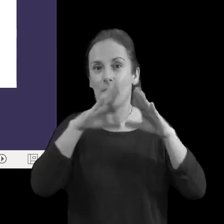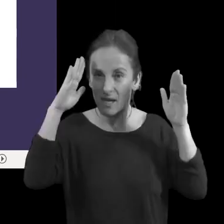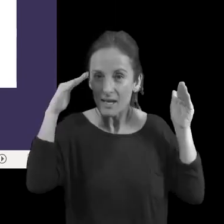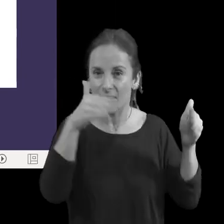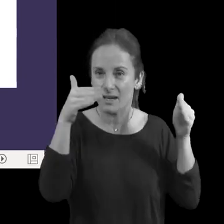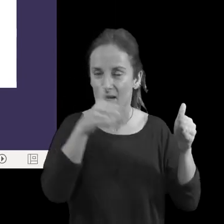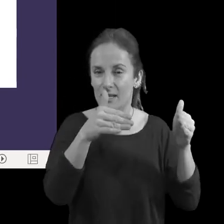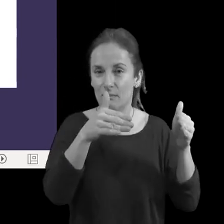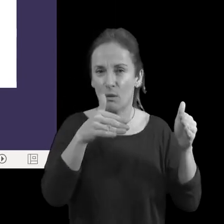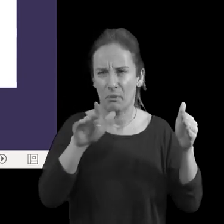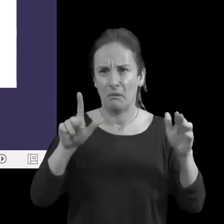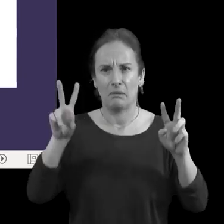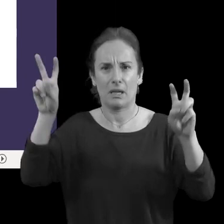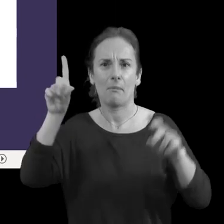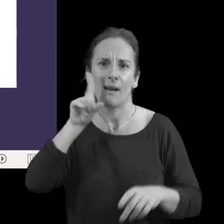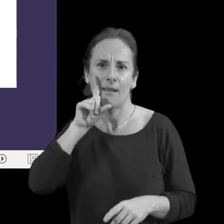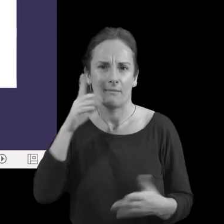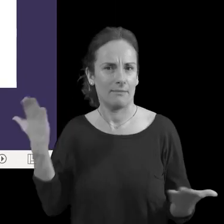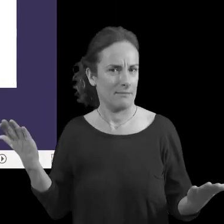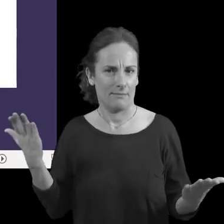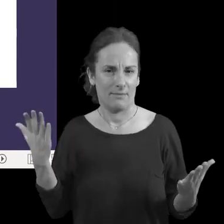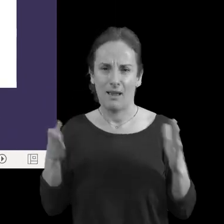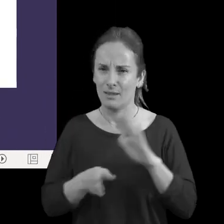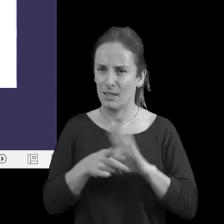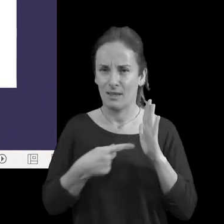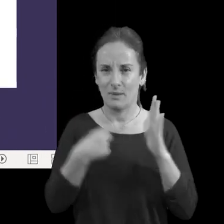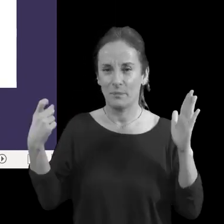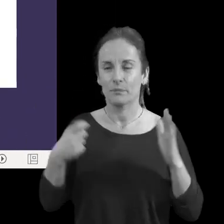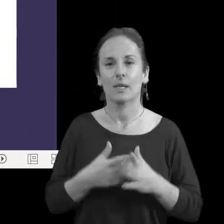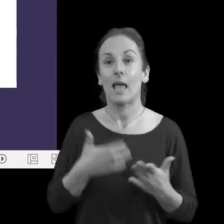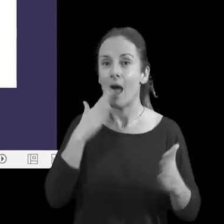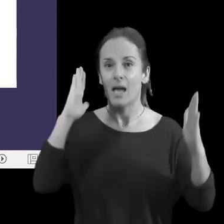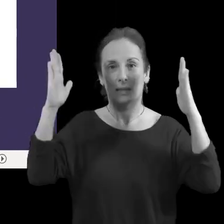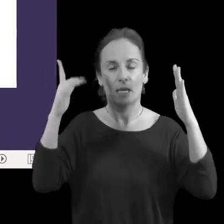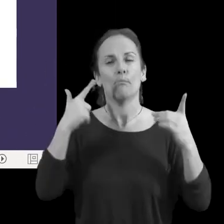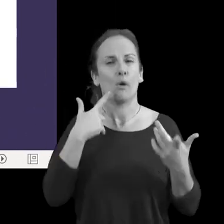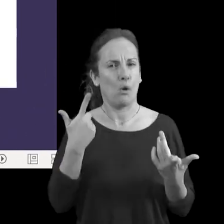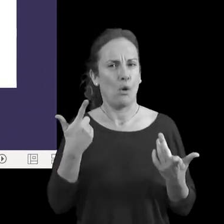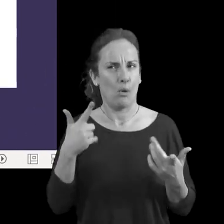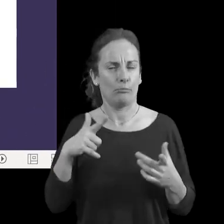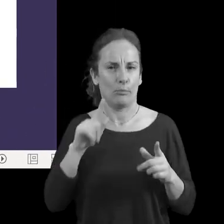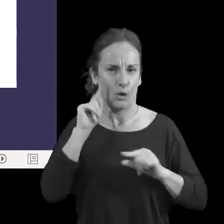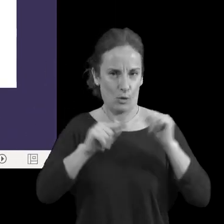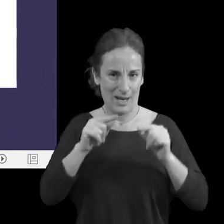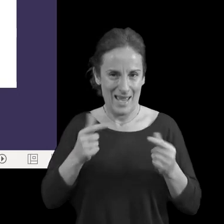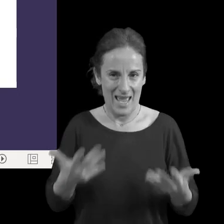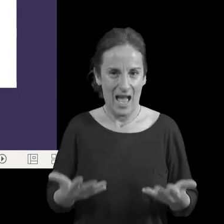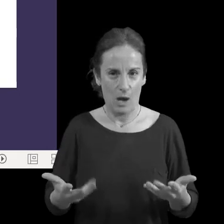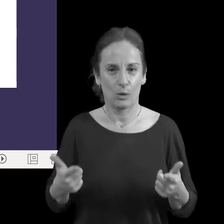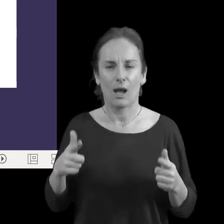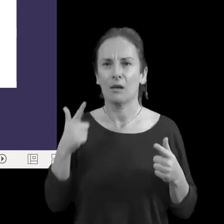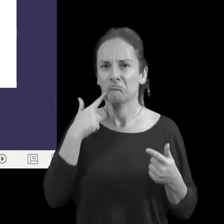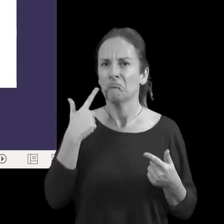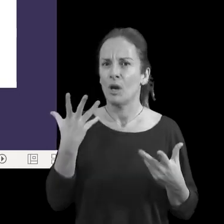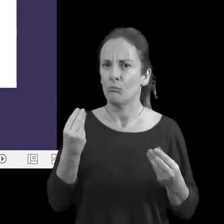haciendo en tiempos de coronavirus, ¿no? Que hablan de los repartos de las tareas, de los usos del tiempo. El otro día leí un artículo interesantísimo